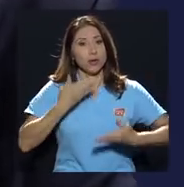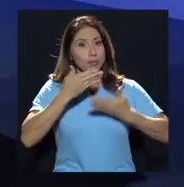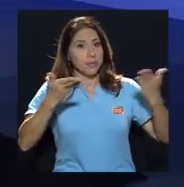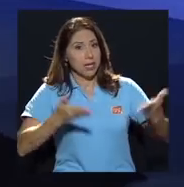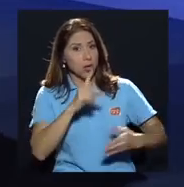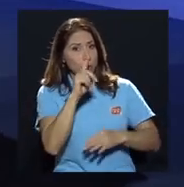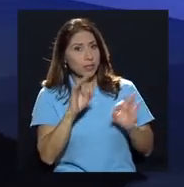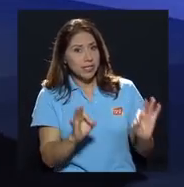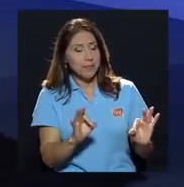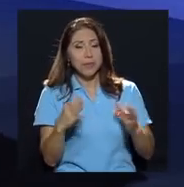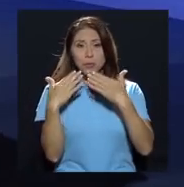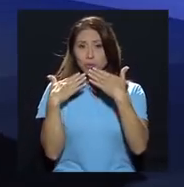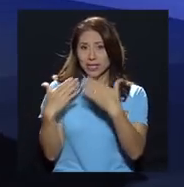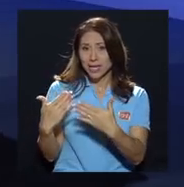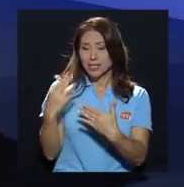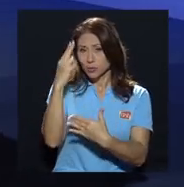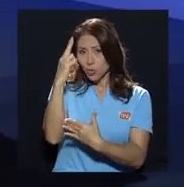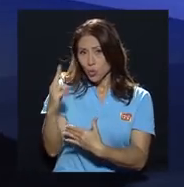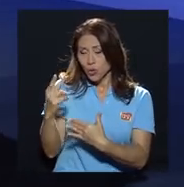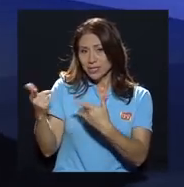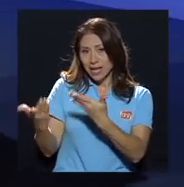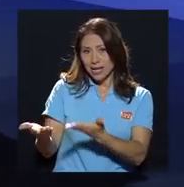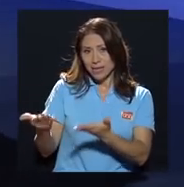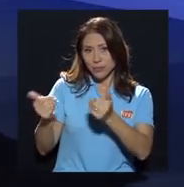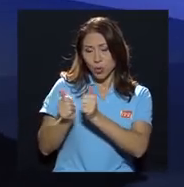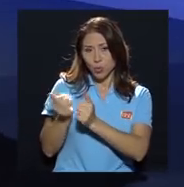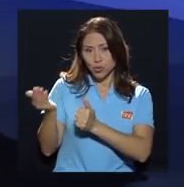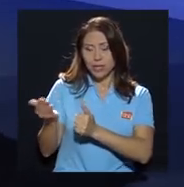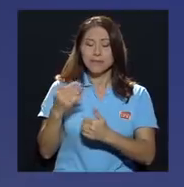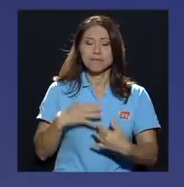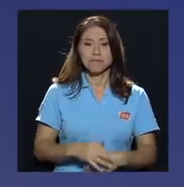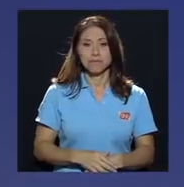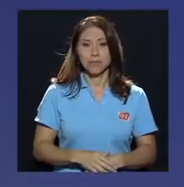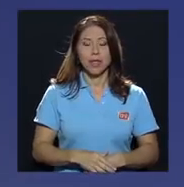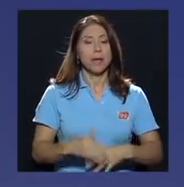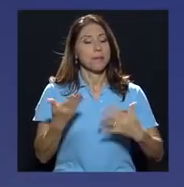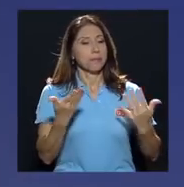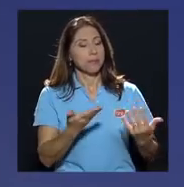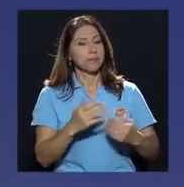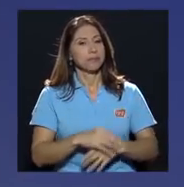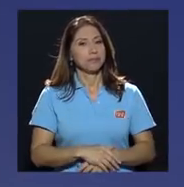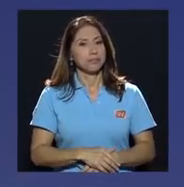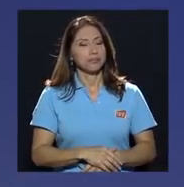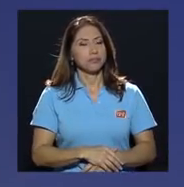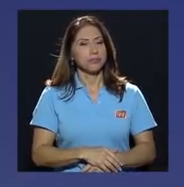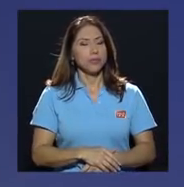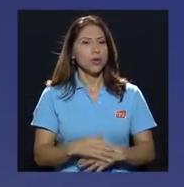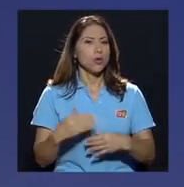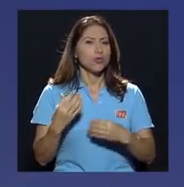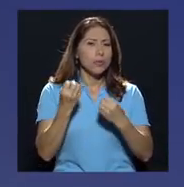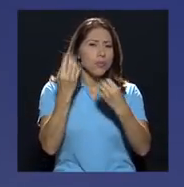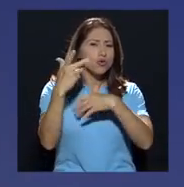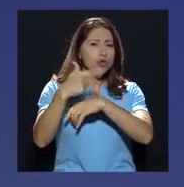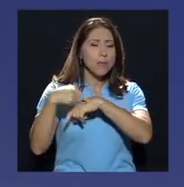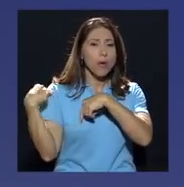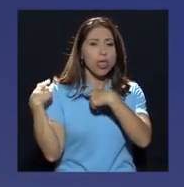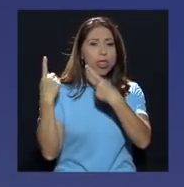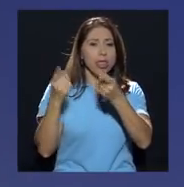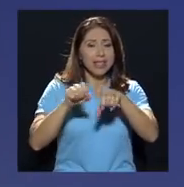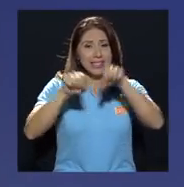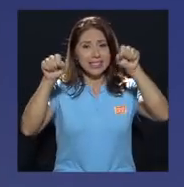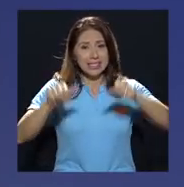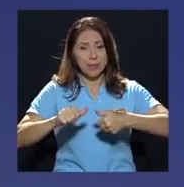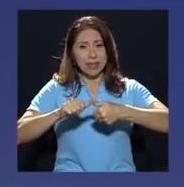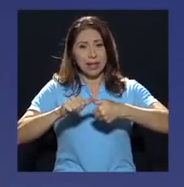humanos bienvenido a mano como están muchas gracias malo no reservó esté aquí un gran gusto ver el don manuel durante